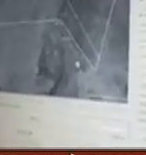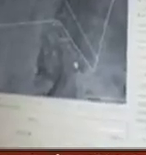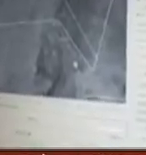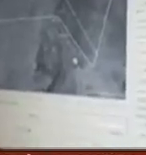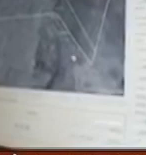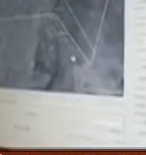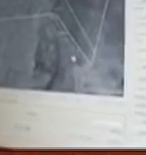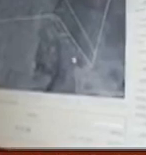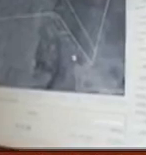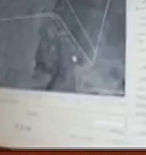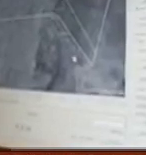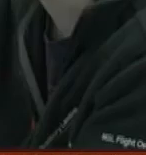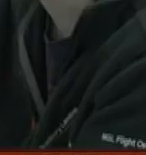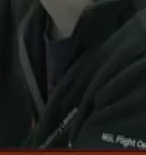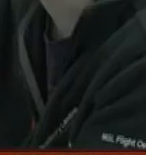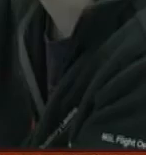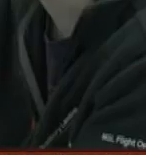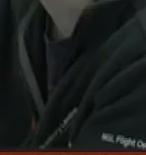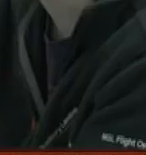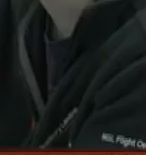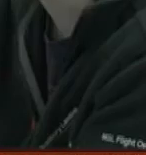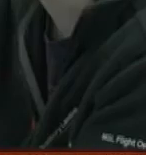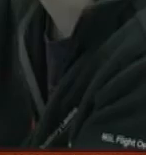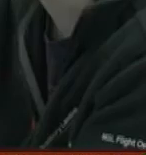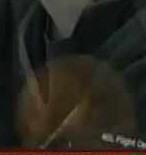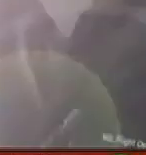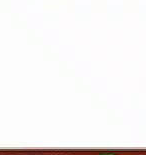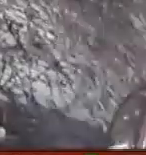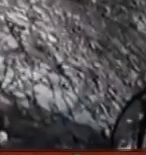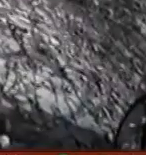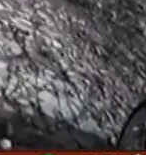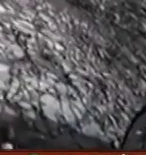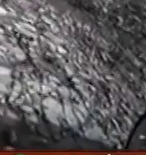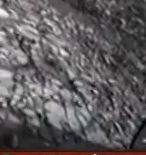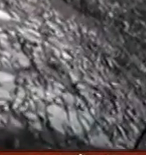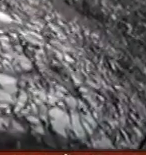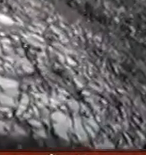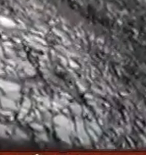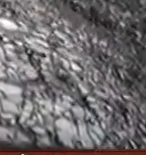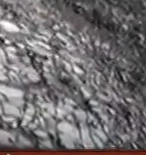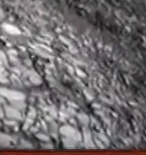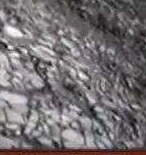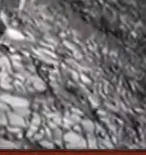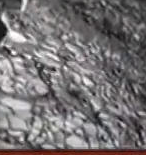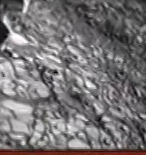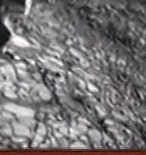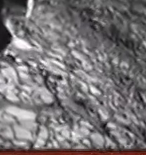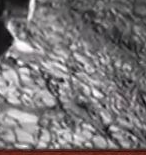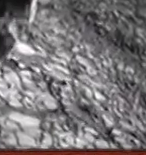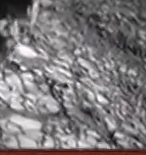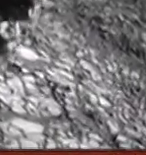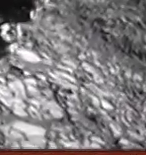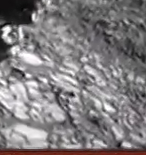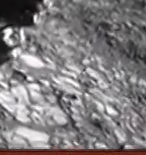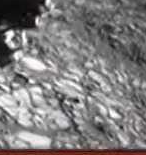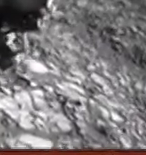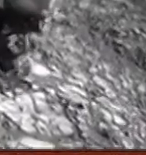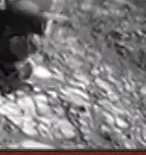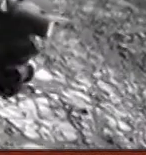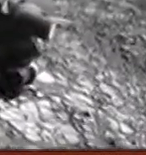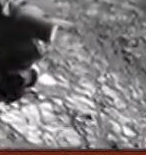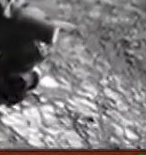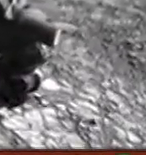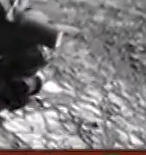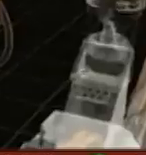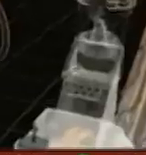y poner a prueba su paciencia, su agilidad y su equilibrio. De manera divertida y casi involuntaria, los jugadores podrán aprender un